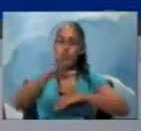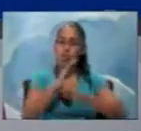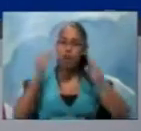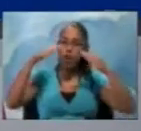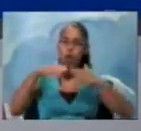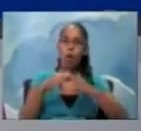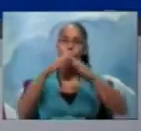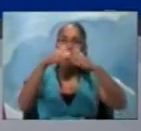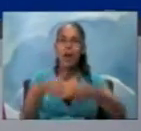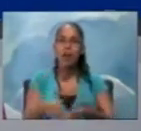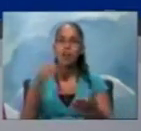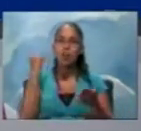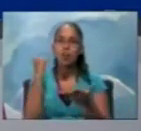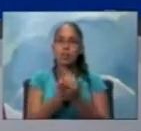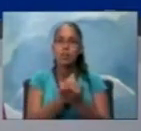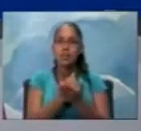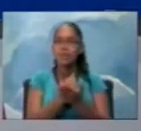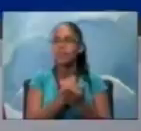a